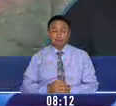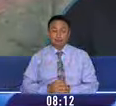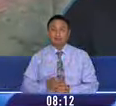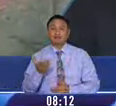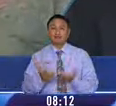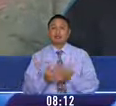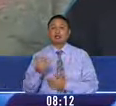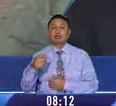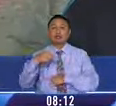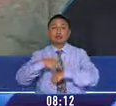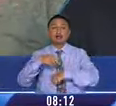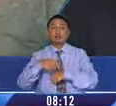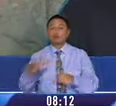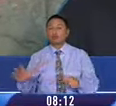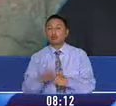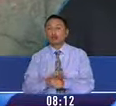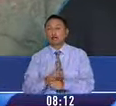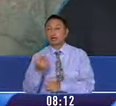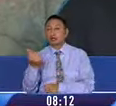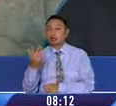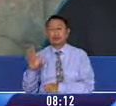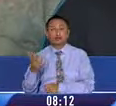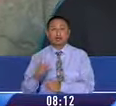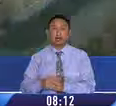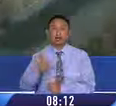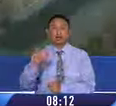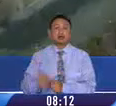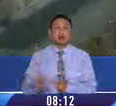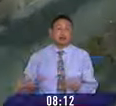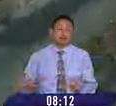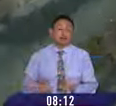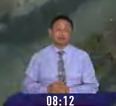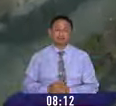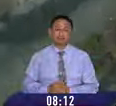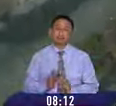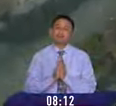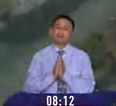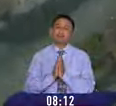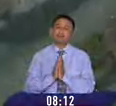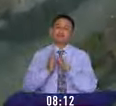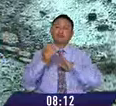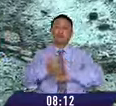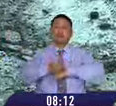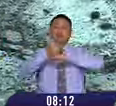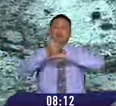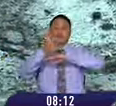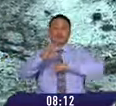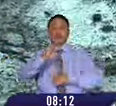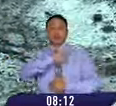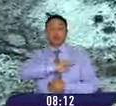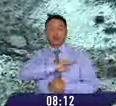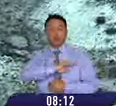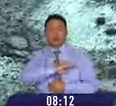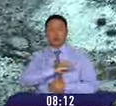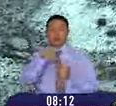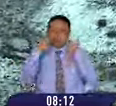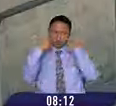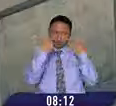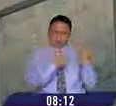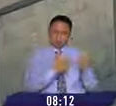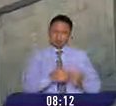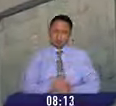el tiempo, no tienen los suficientes recursos, el suficiente personal. Su pedido es a las entidades municipales que tomen cartas en el